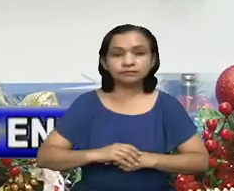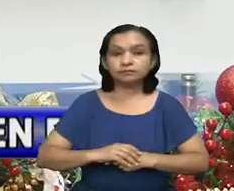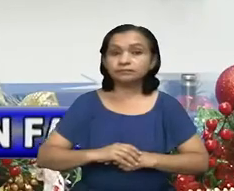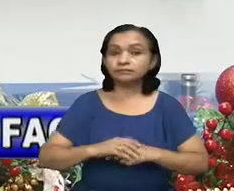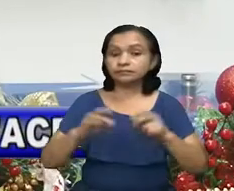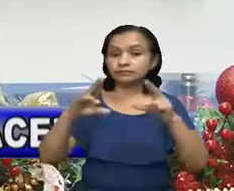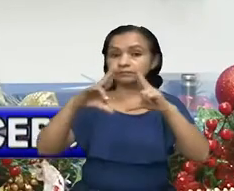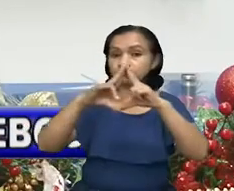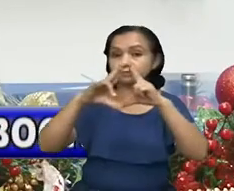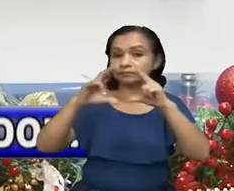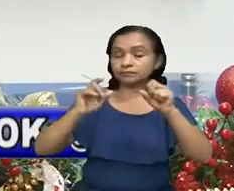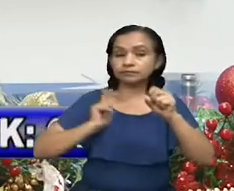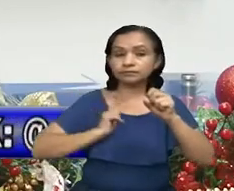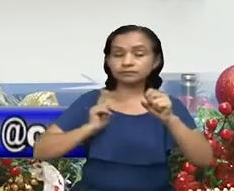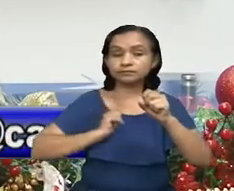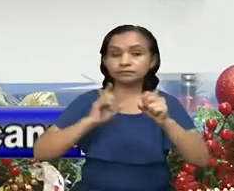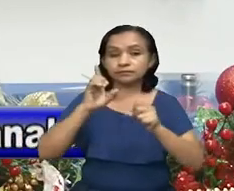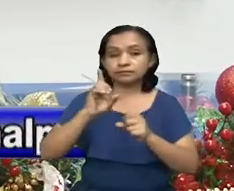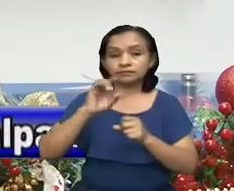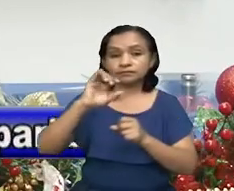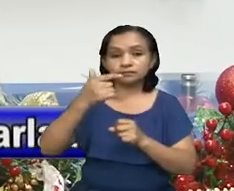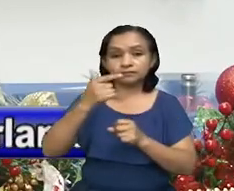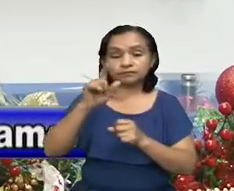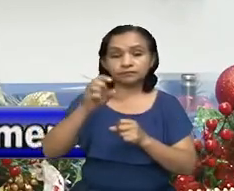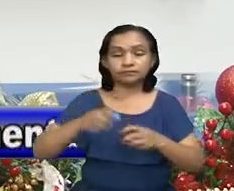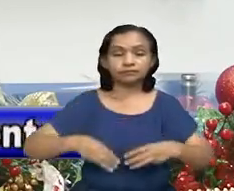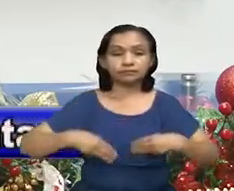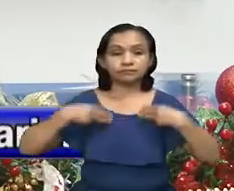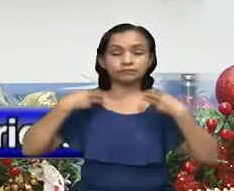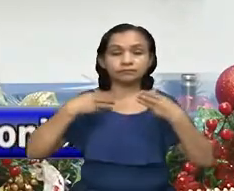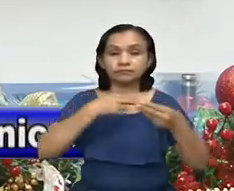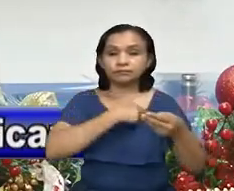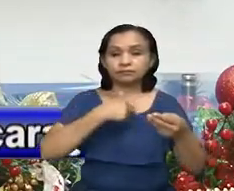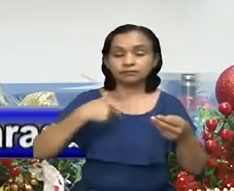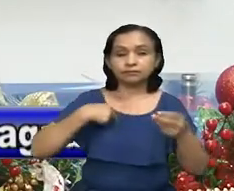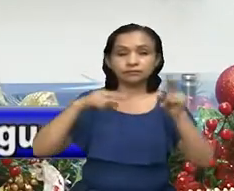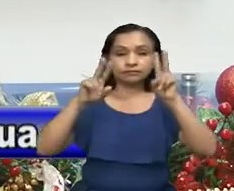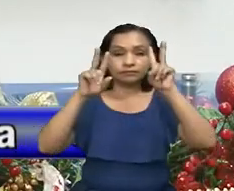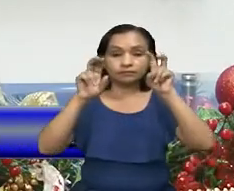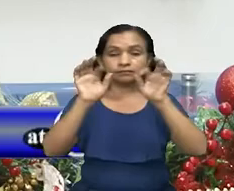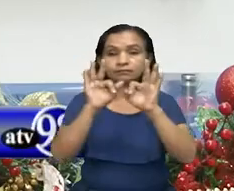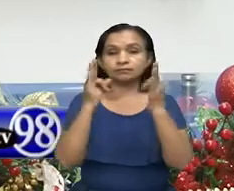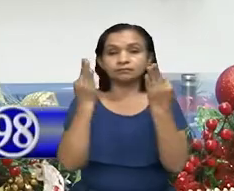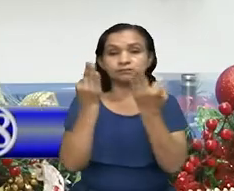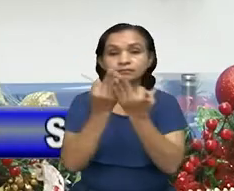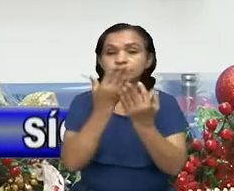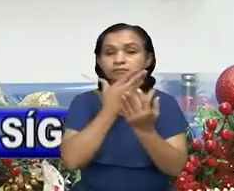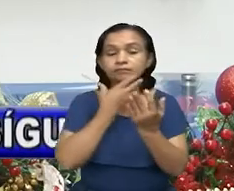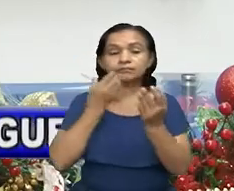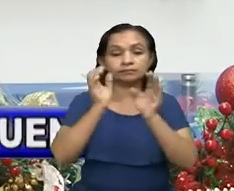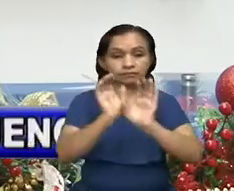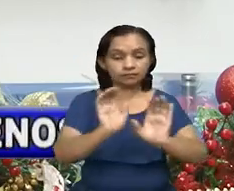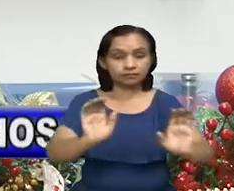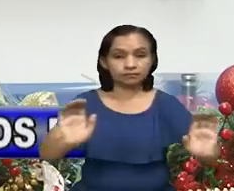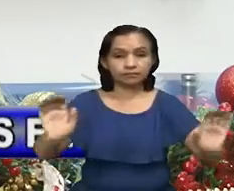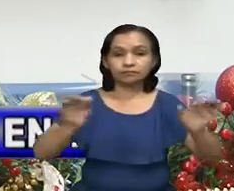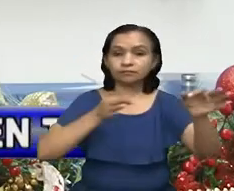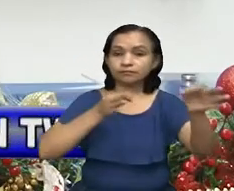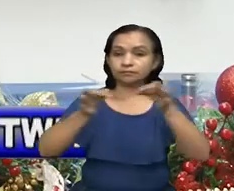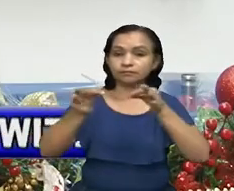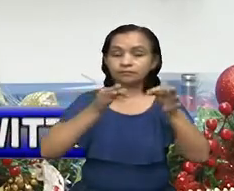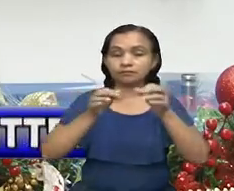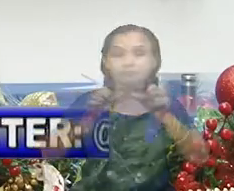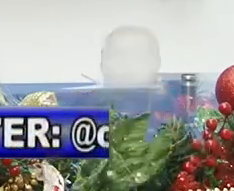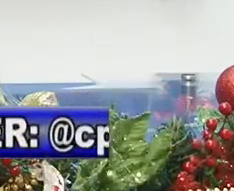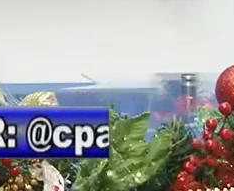Nuestro país contará con un digesto jurídico moderno y actualizado en materia de familia, juventud y niñez. Más detalles a